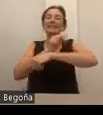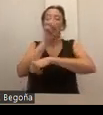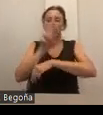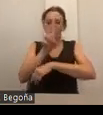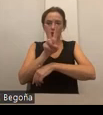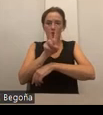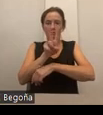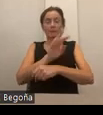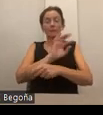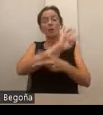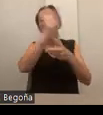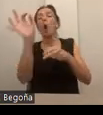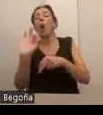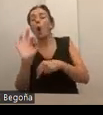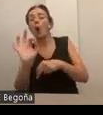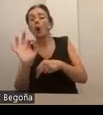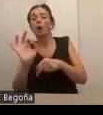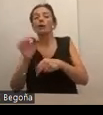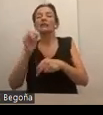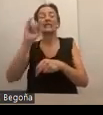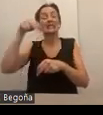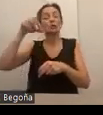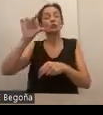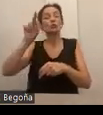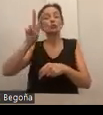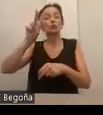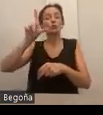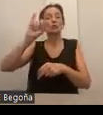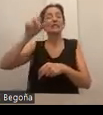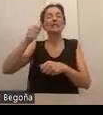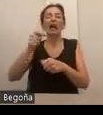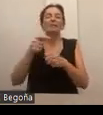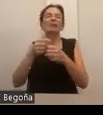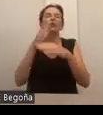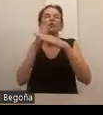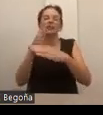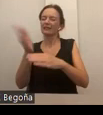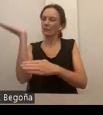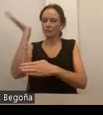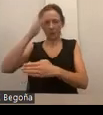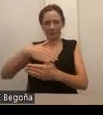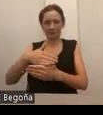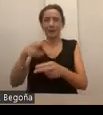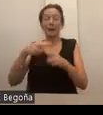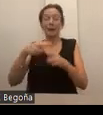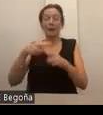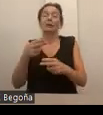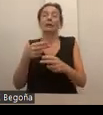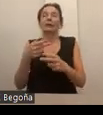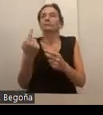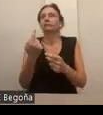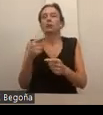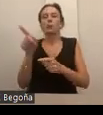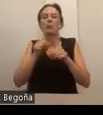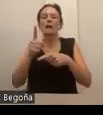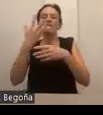la insulina es insuficiente, o porque no se produce adecuadamente, o porque está deformada, o porque